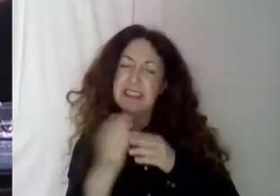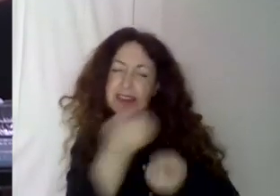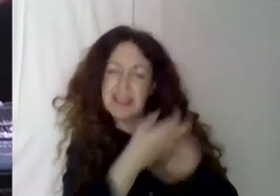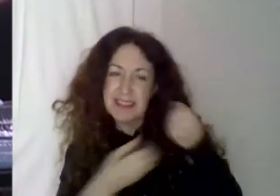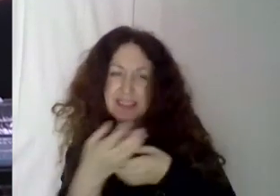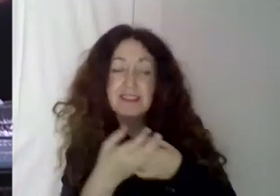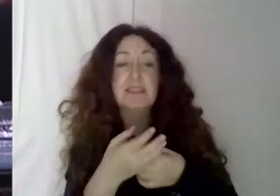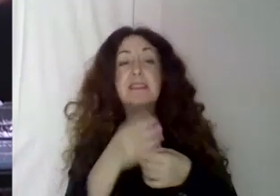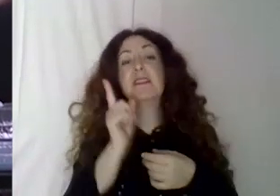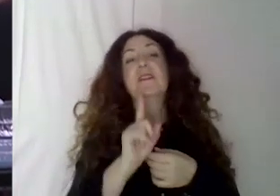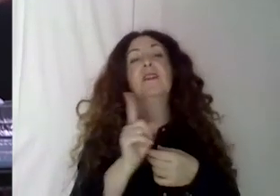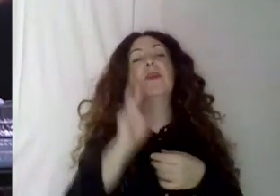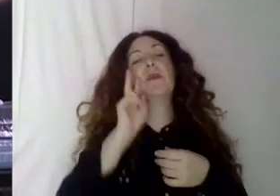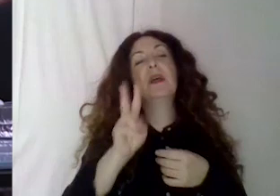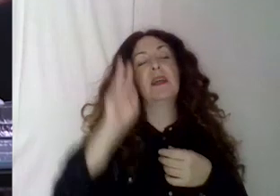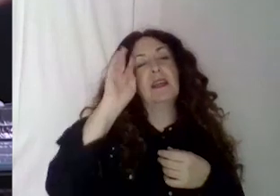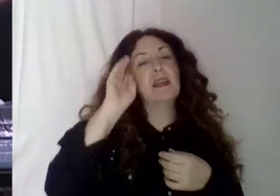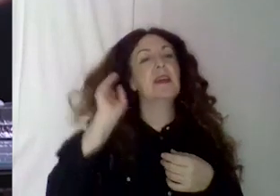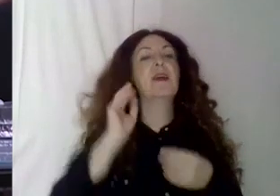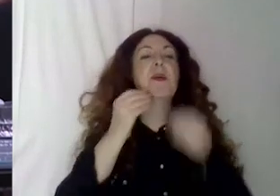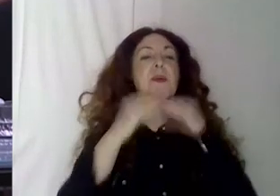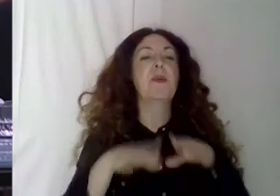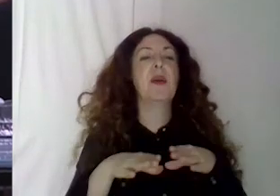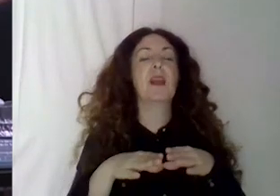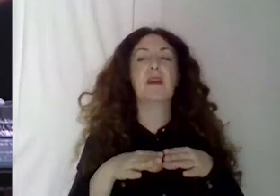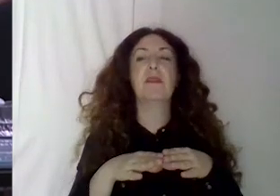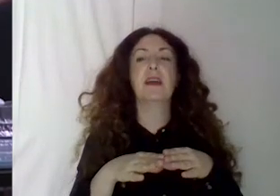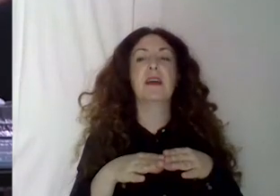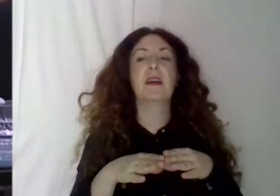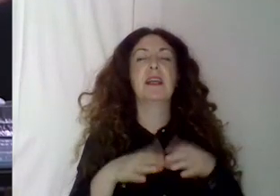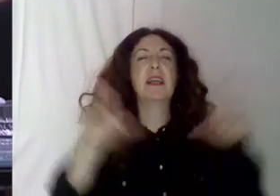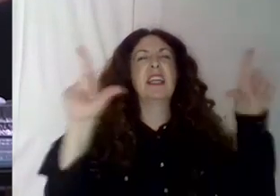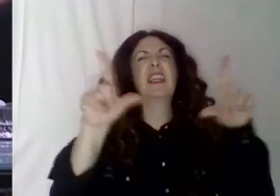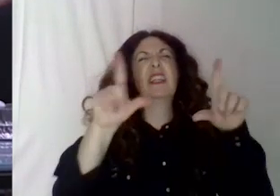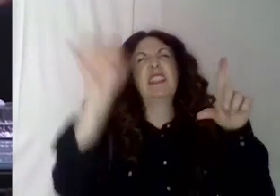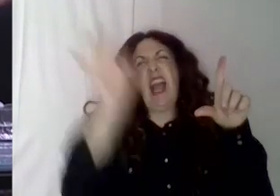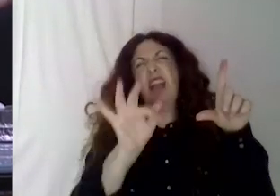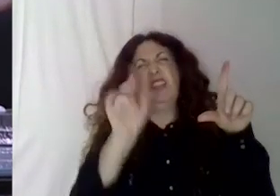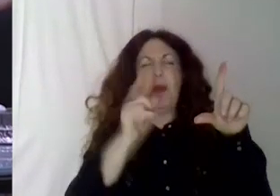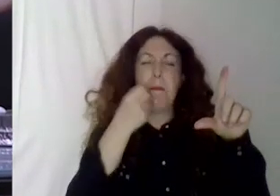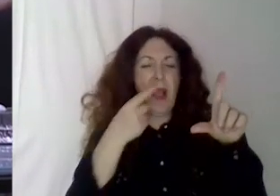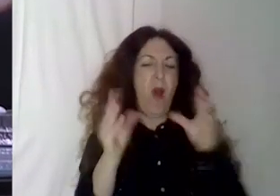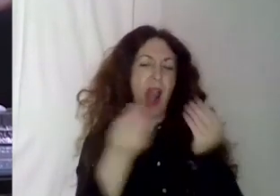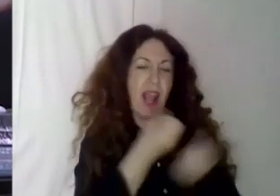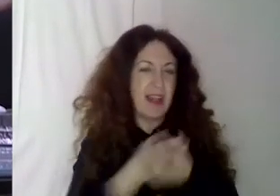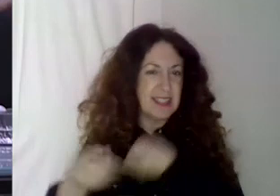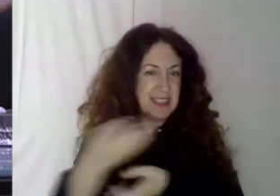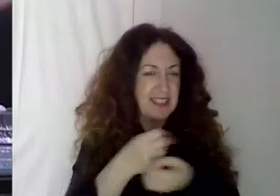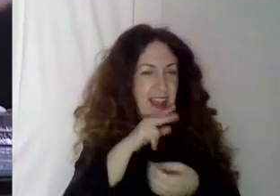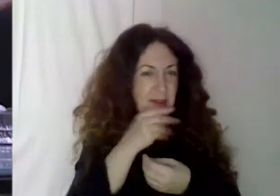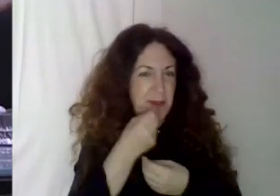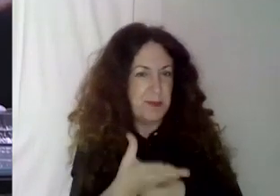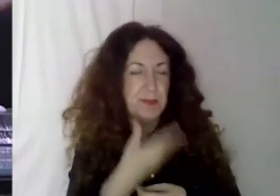grupo frente al cual se encuentra. Y entonces, claro, cuando llega a la historia de Otelo y Desdémona, nadie